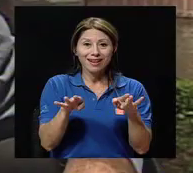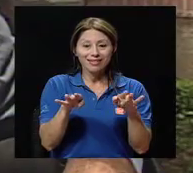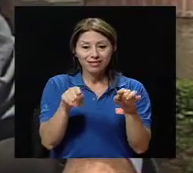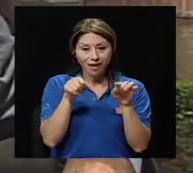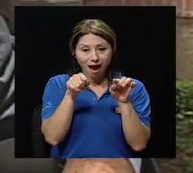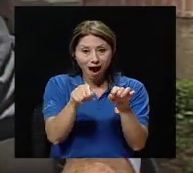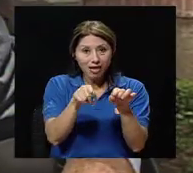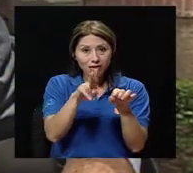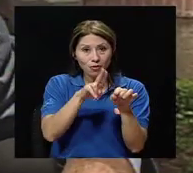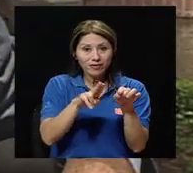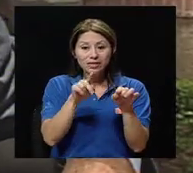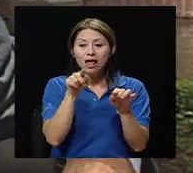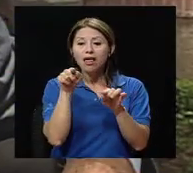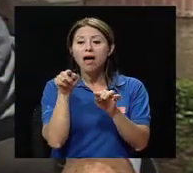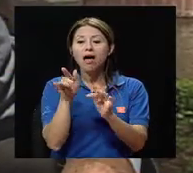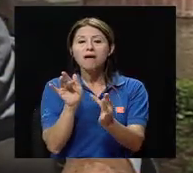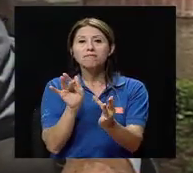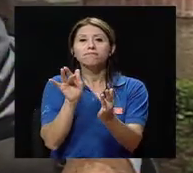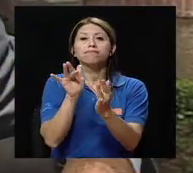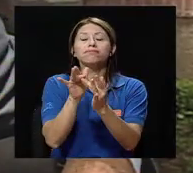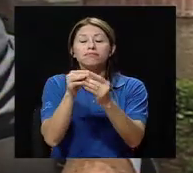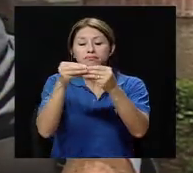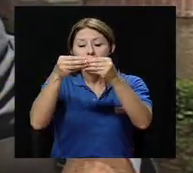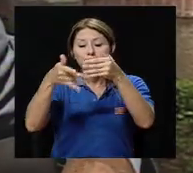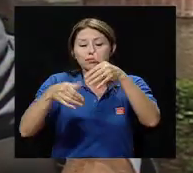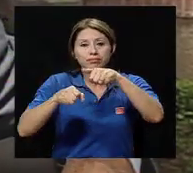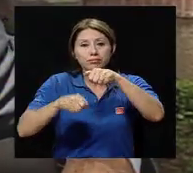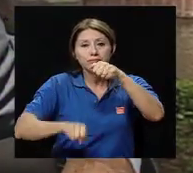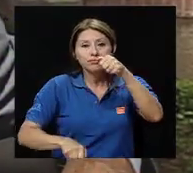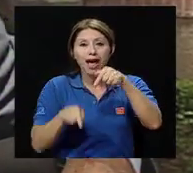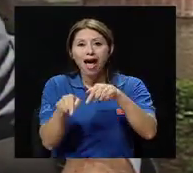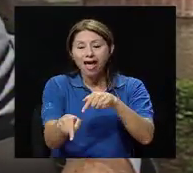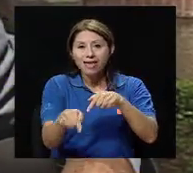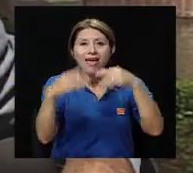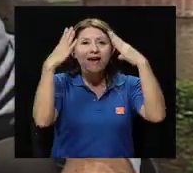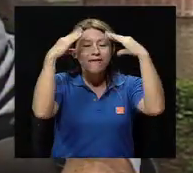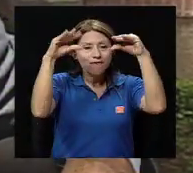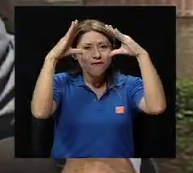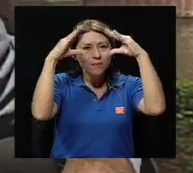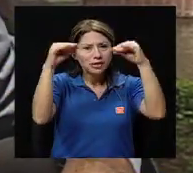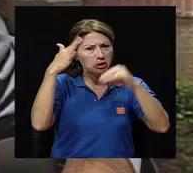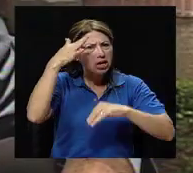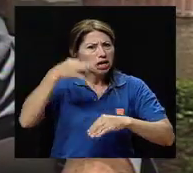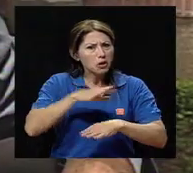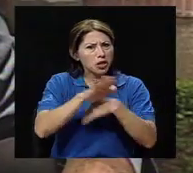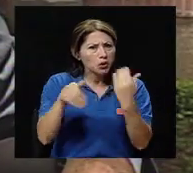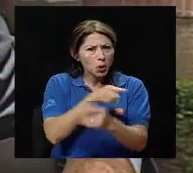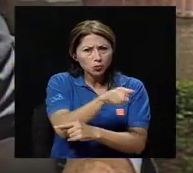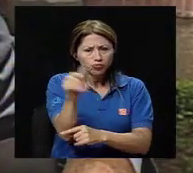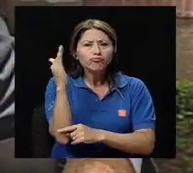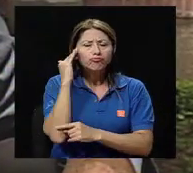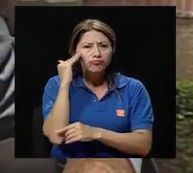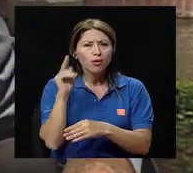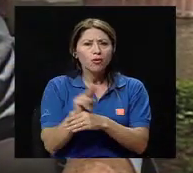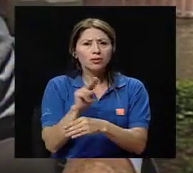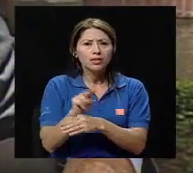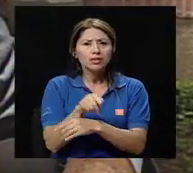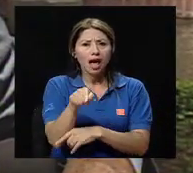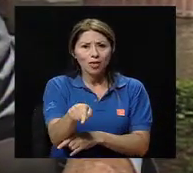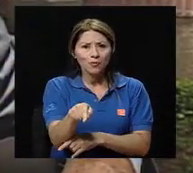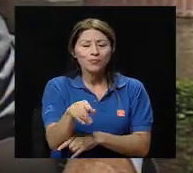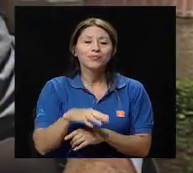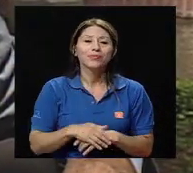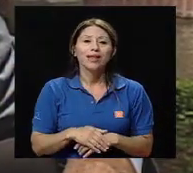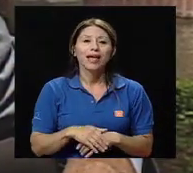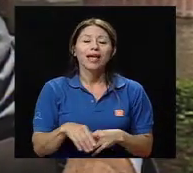toda la información. Creo que toda la comunidad universitaria la conoce y la ha utilizado. Y la otra